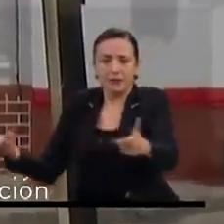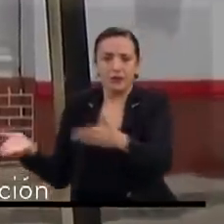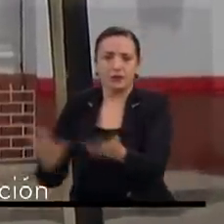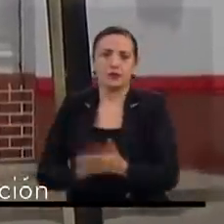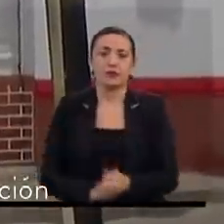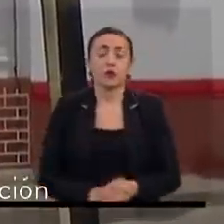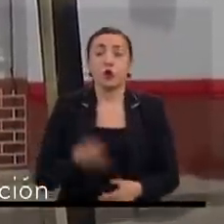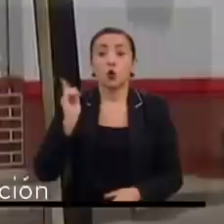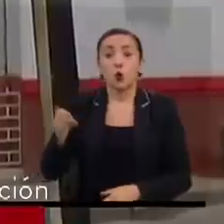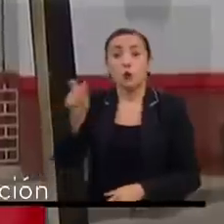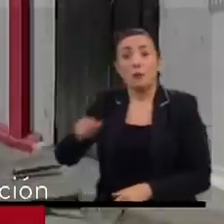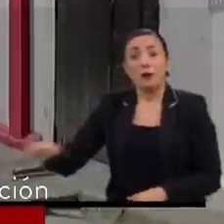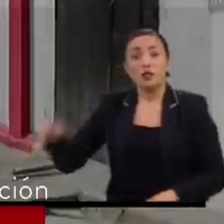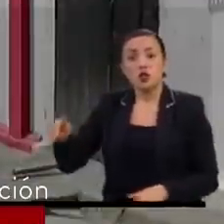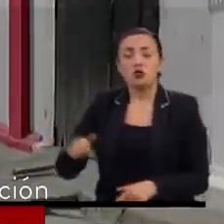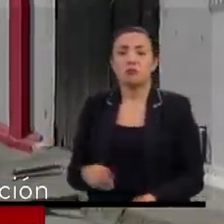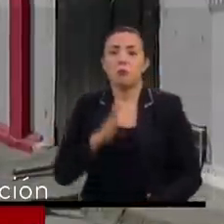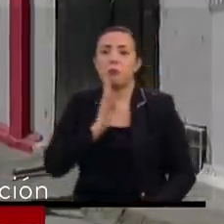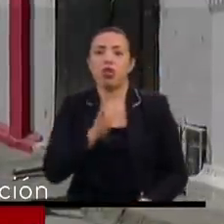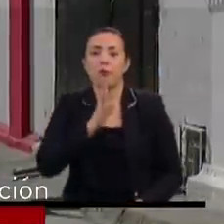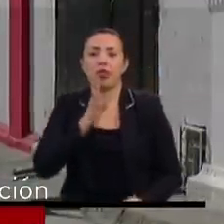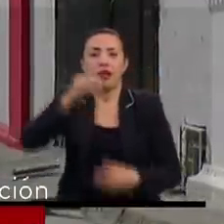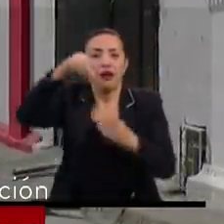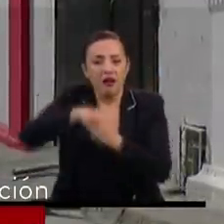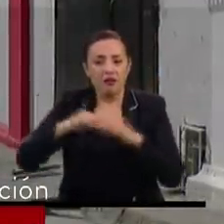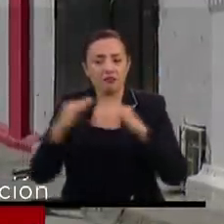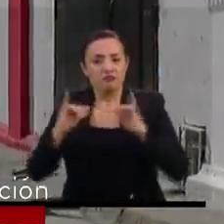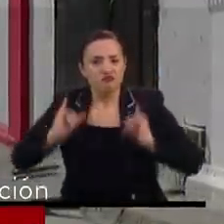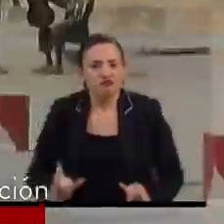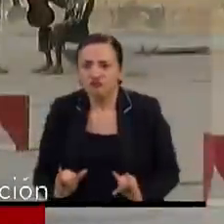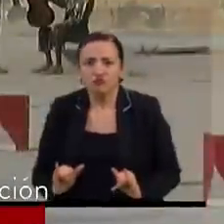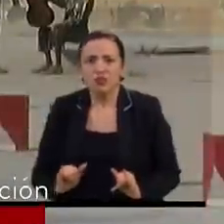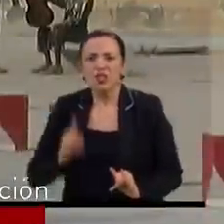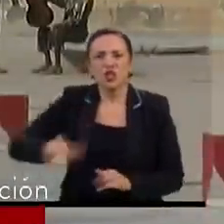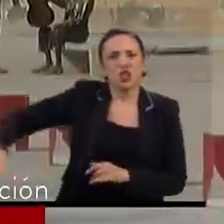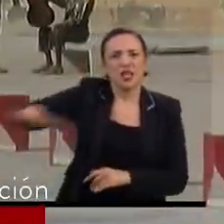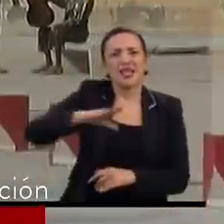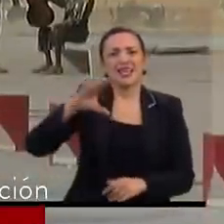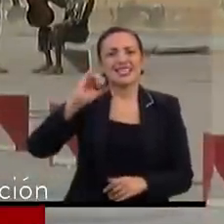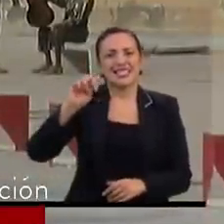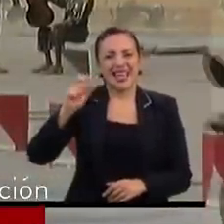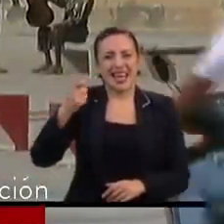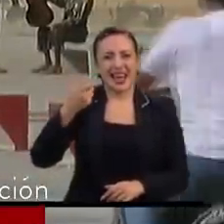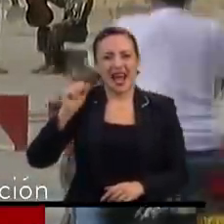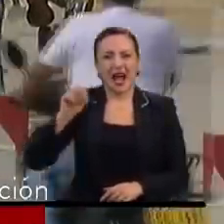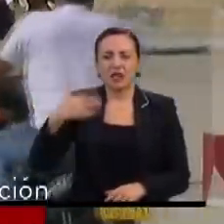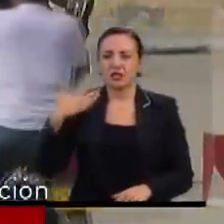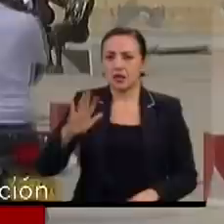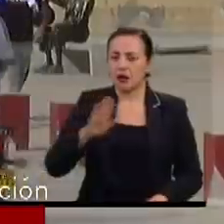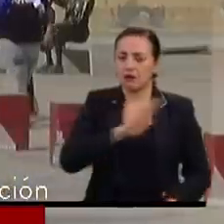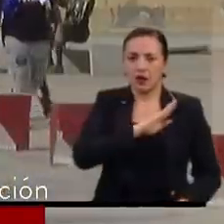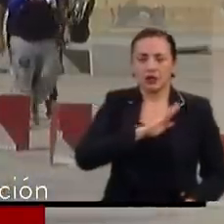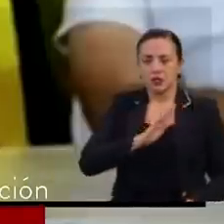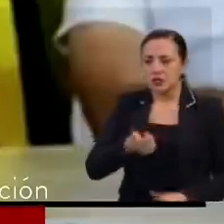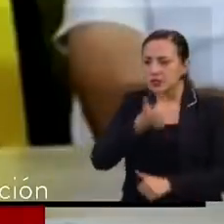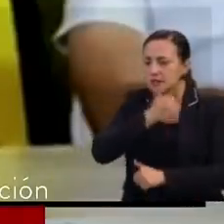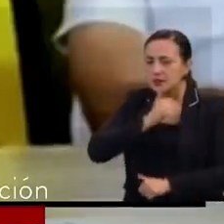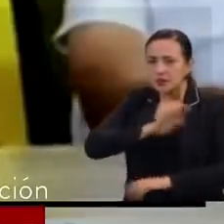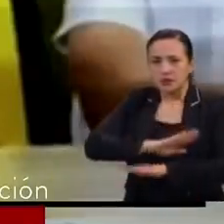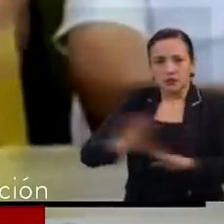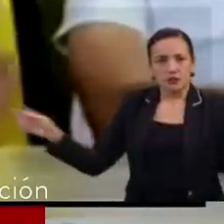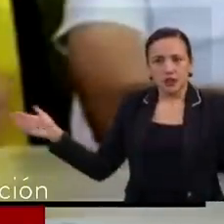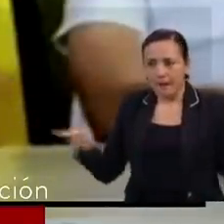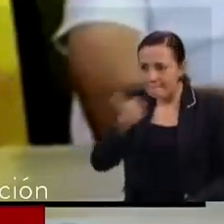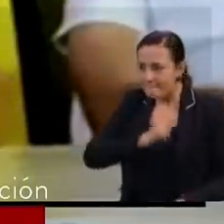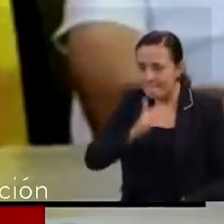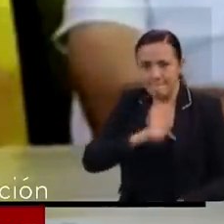La cantidad de personas que violan el aislamiento en Ciénaga Magdalena agotó la paciencia de su alcalde. A concretar con las funerarias